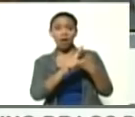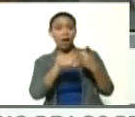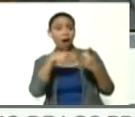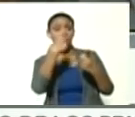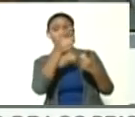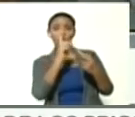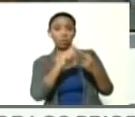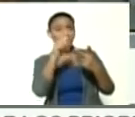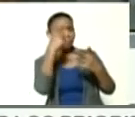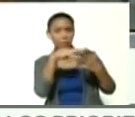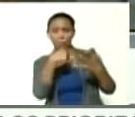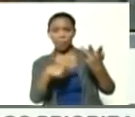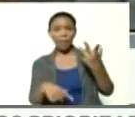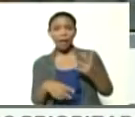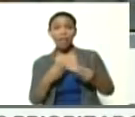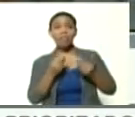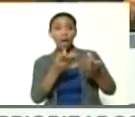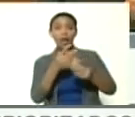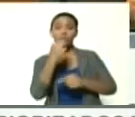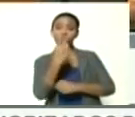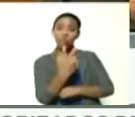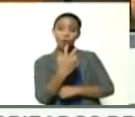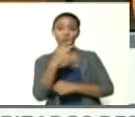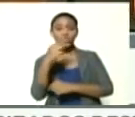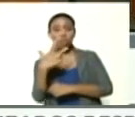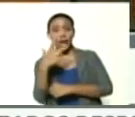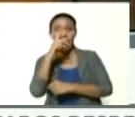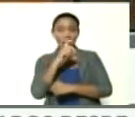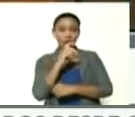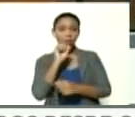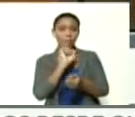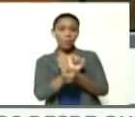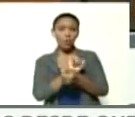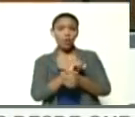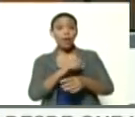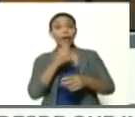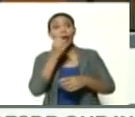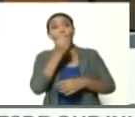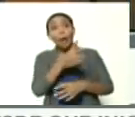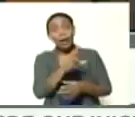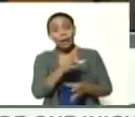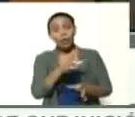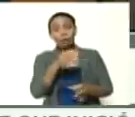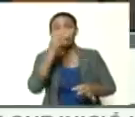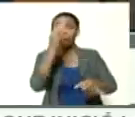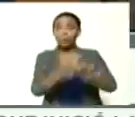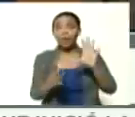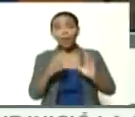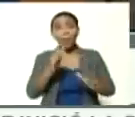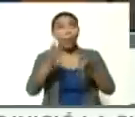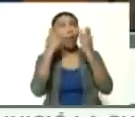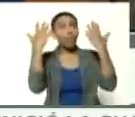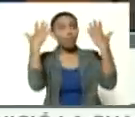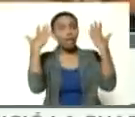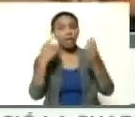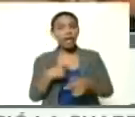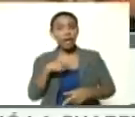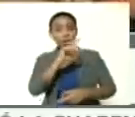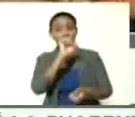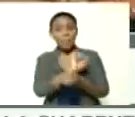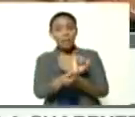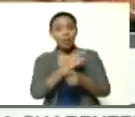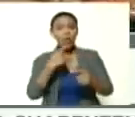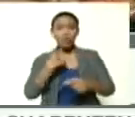Sequea, etcétera, y darles 2 o 3 años supuestamente de prisión. Qué bueno que los metieron preso. Qué bueno, nosotros no vamos a decir